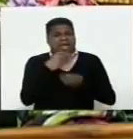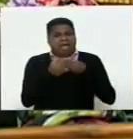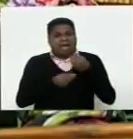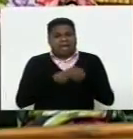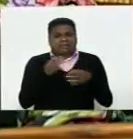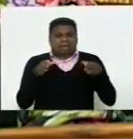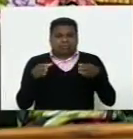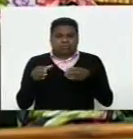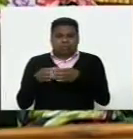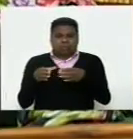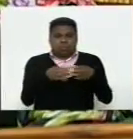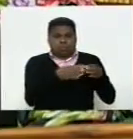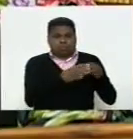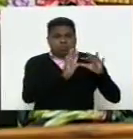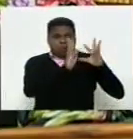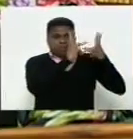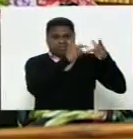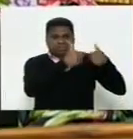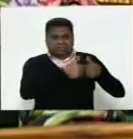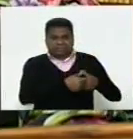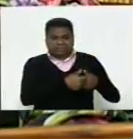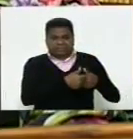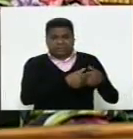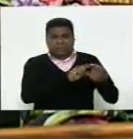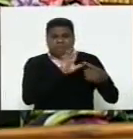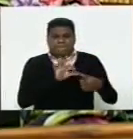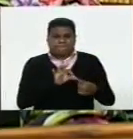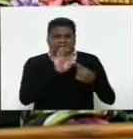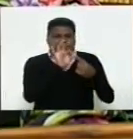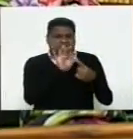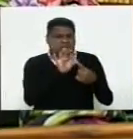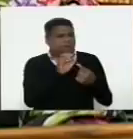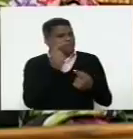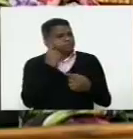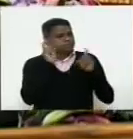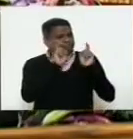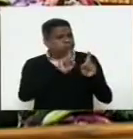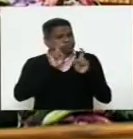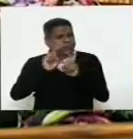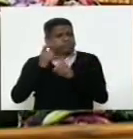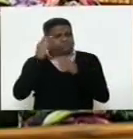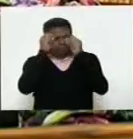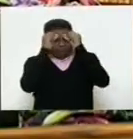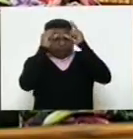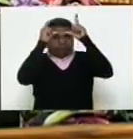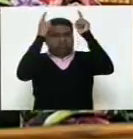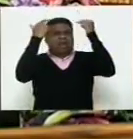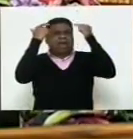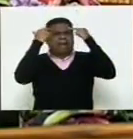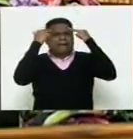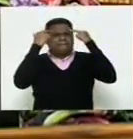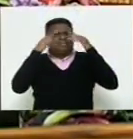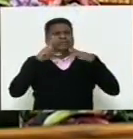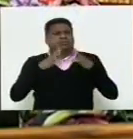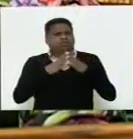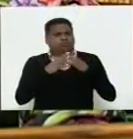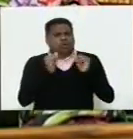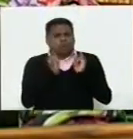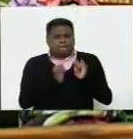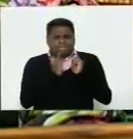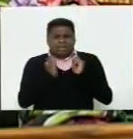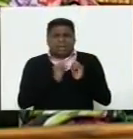unidades administrativas especializadas en formación perinatal y establecerá el contenido de los